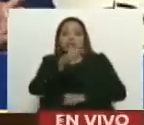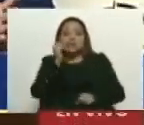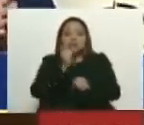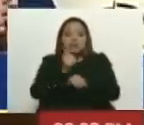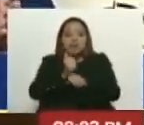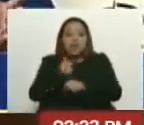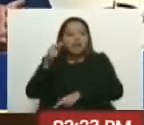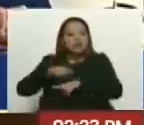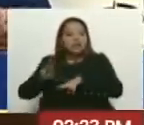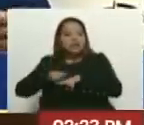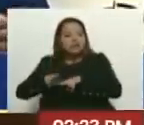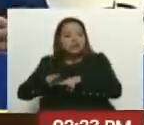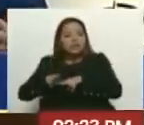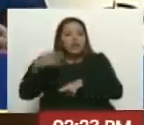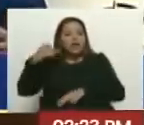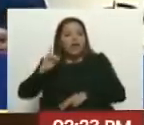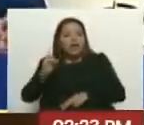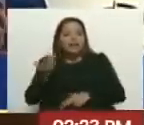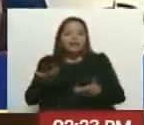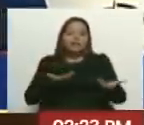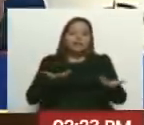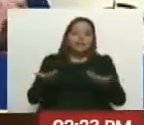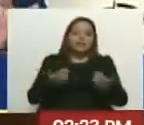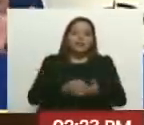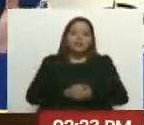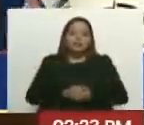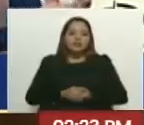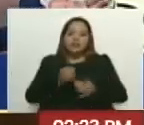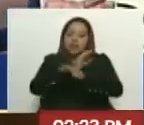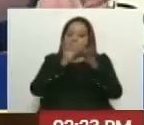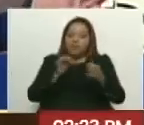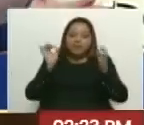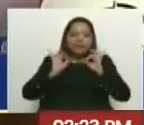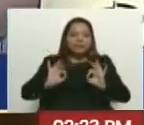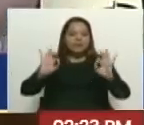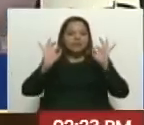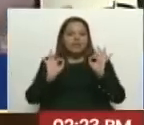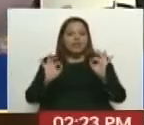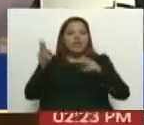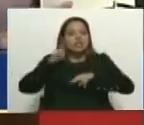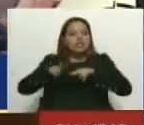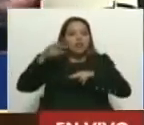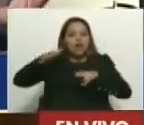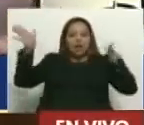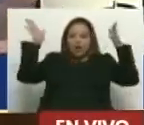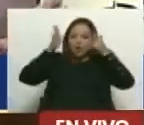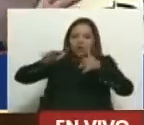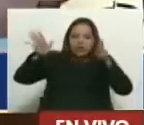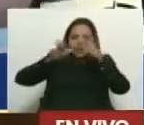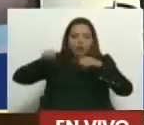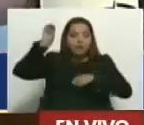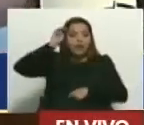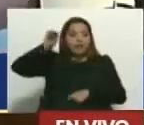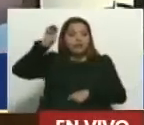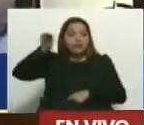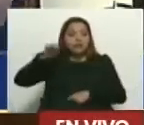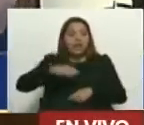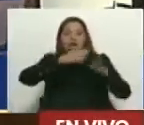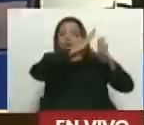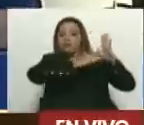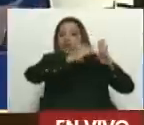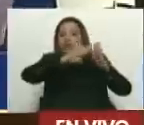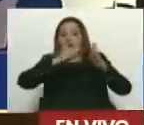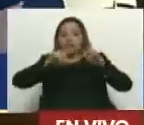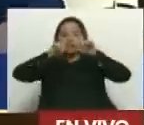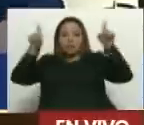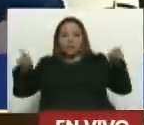niños que tienen una personalidad especial, ellos fueron orientados por sus maestros a pintar el